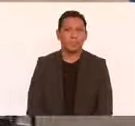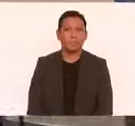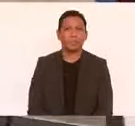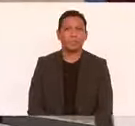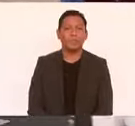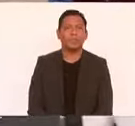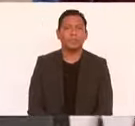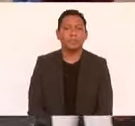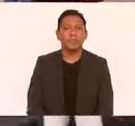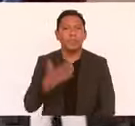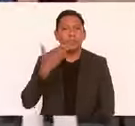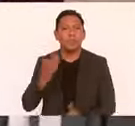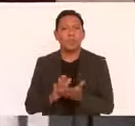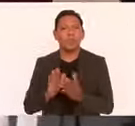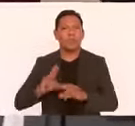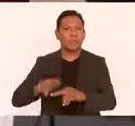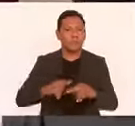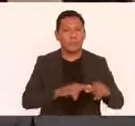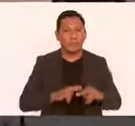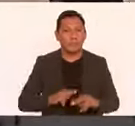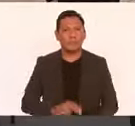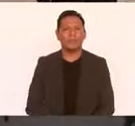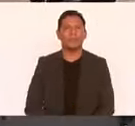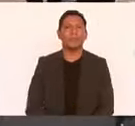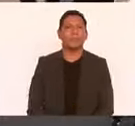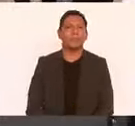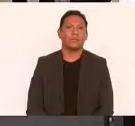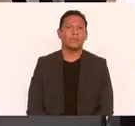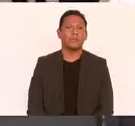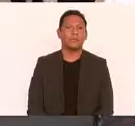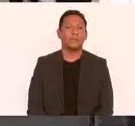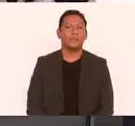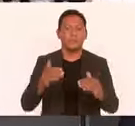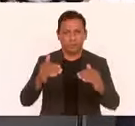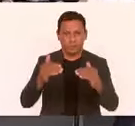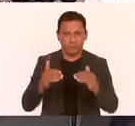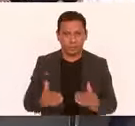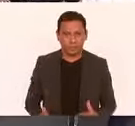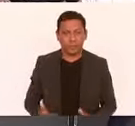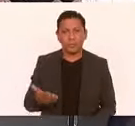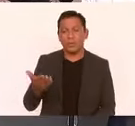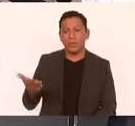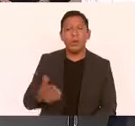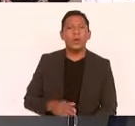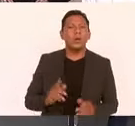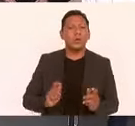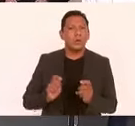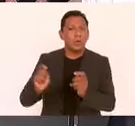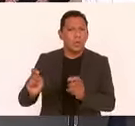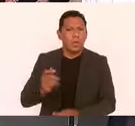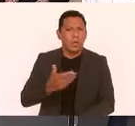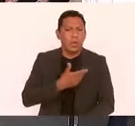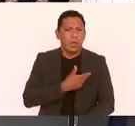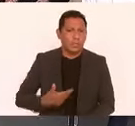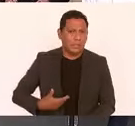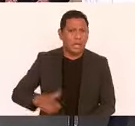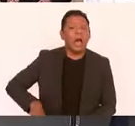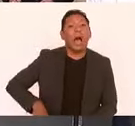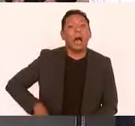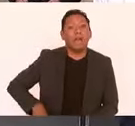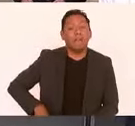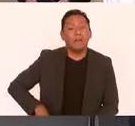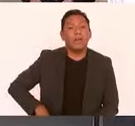Sean tan amables de ocupar sus lugares. A continuación, hace uso de la palabra la jefa de gobierno de la Ciudad